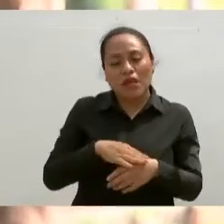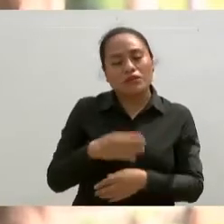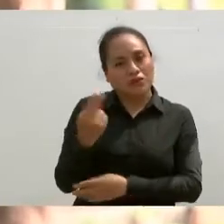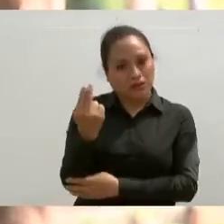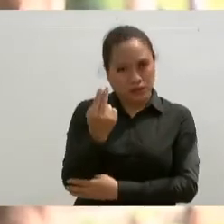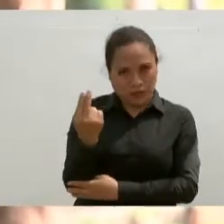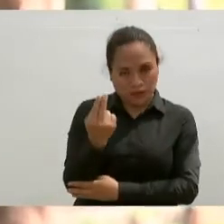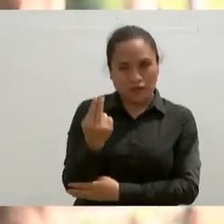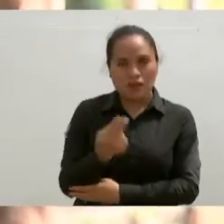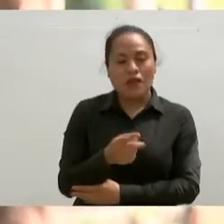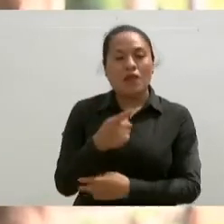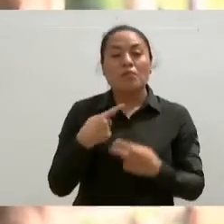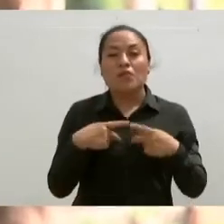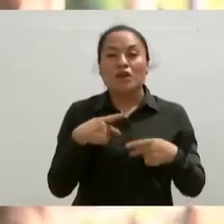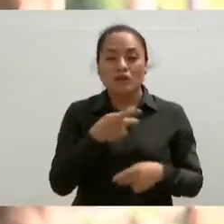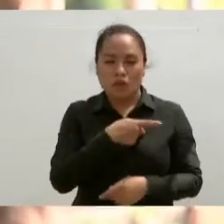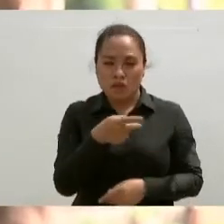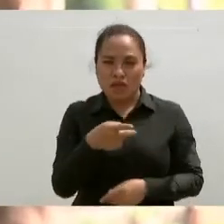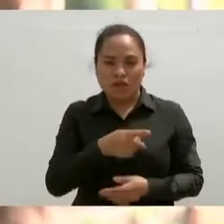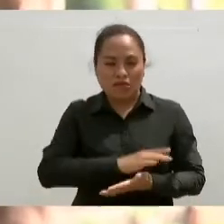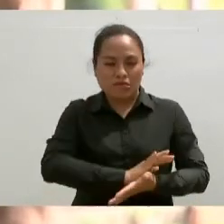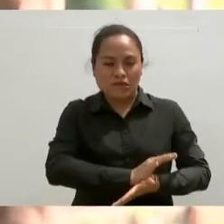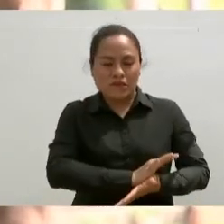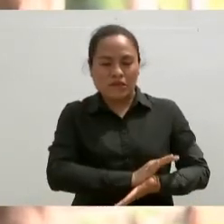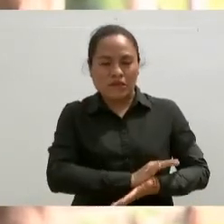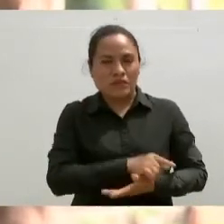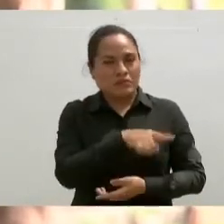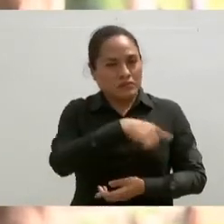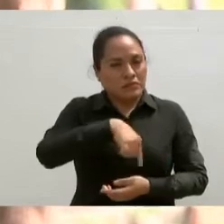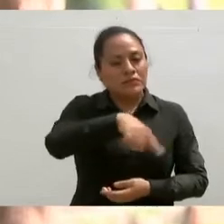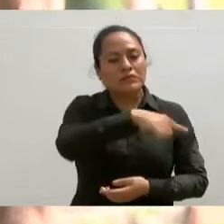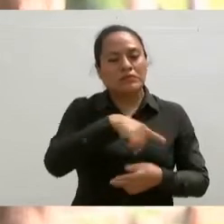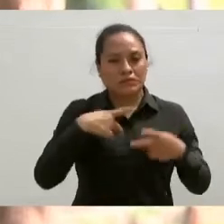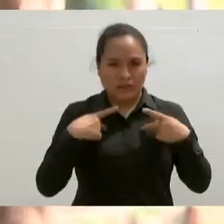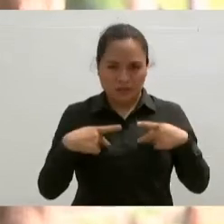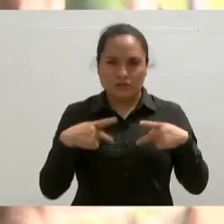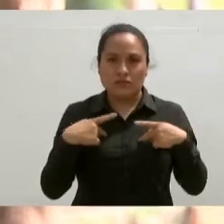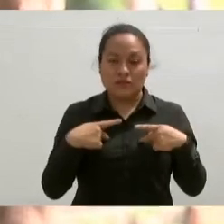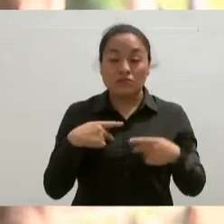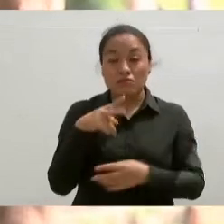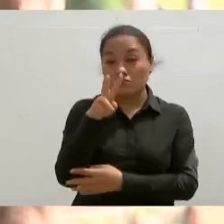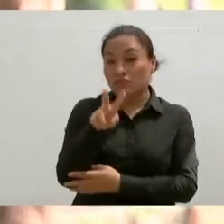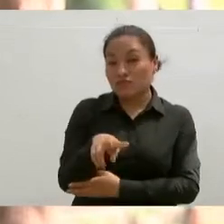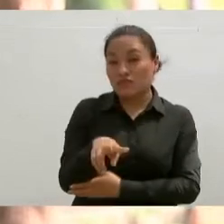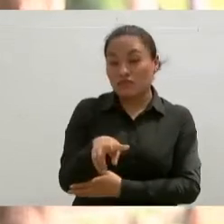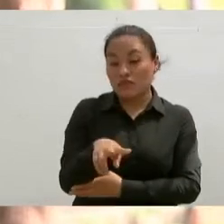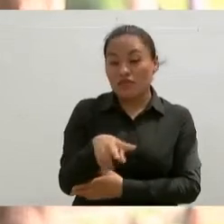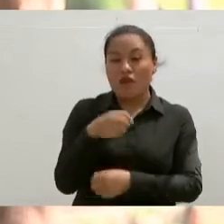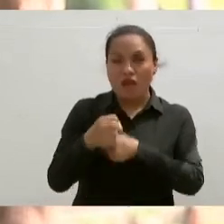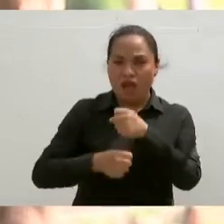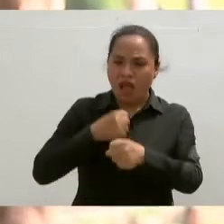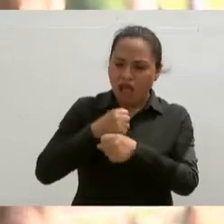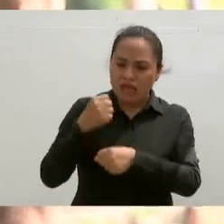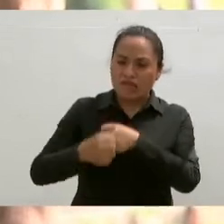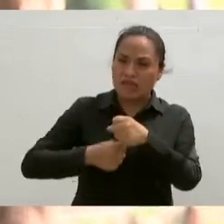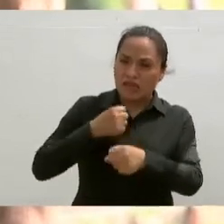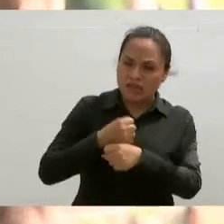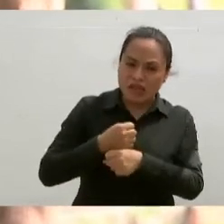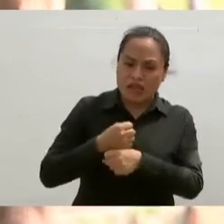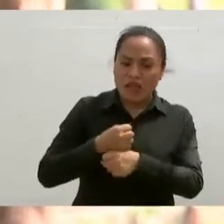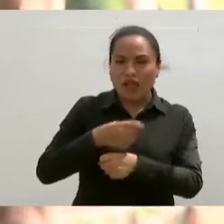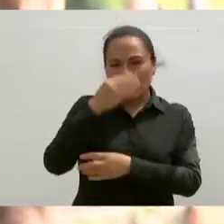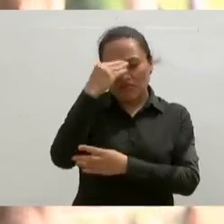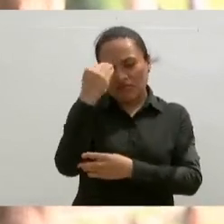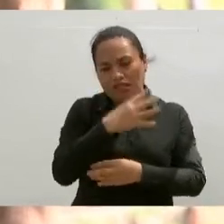los pobres, a los humillados. Y lo cierto es que durante mucho tiempo se